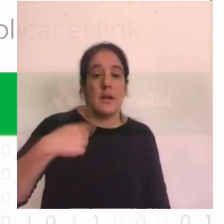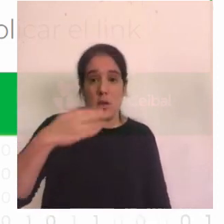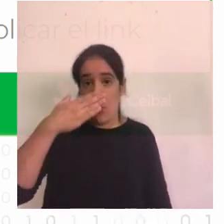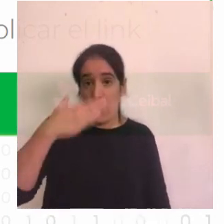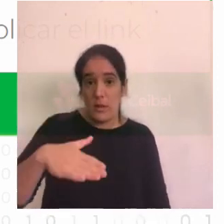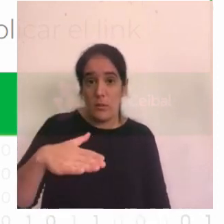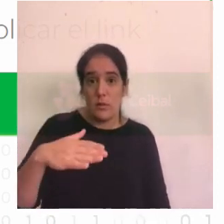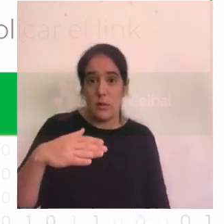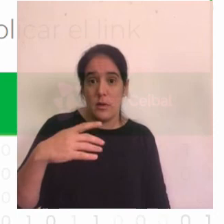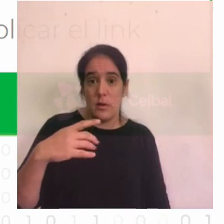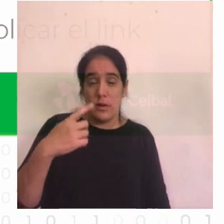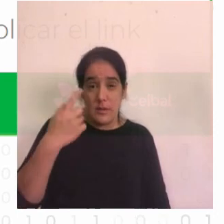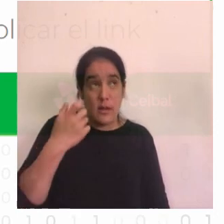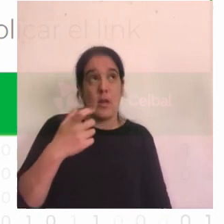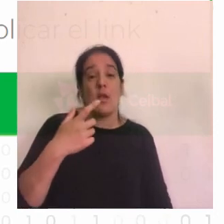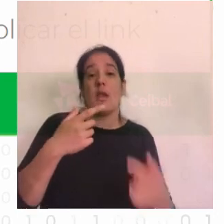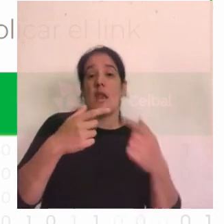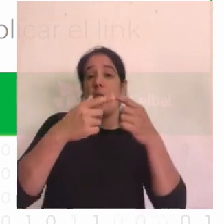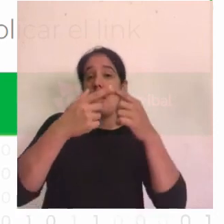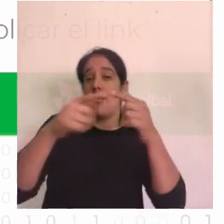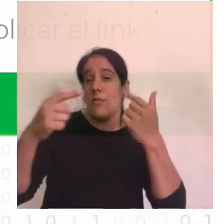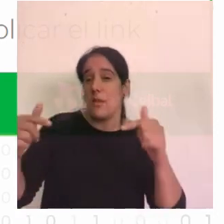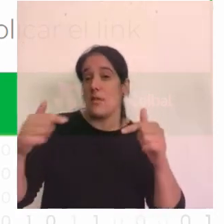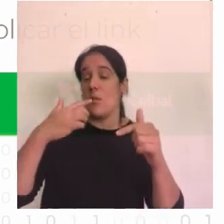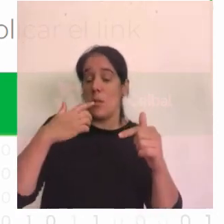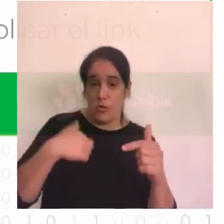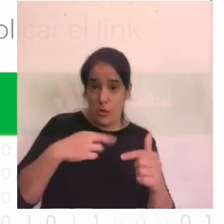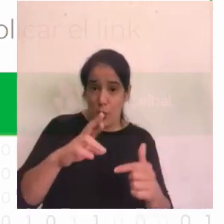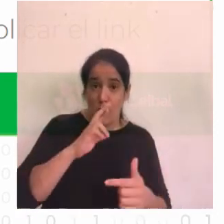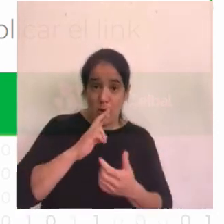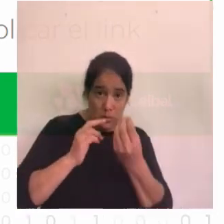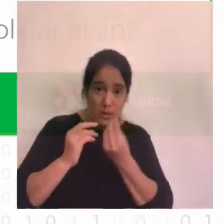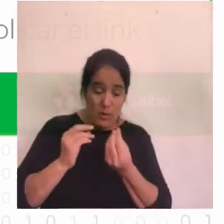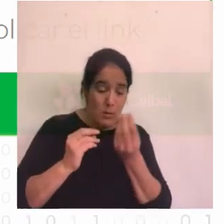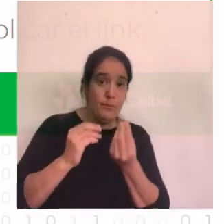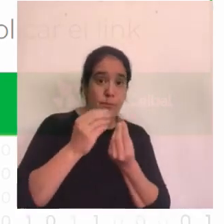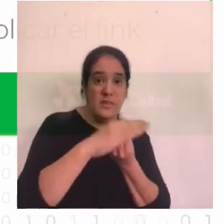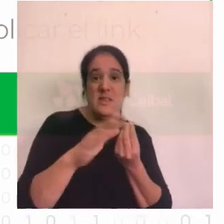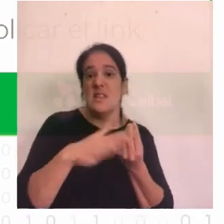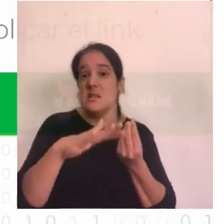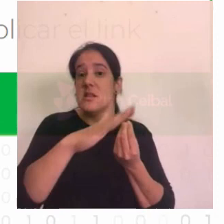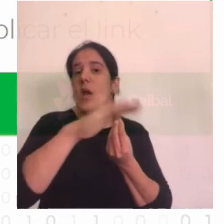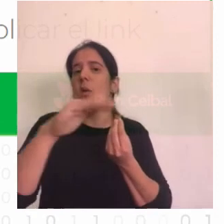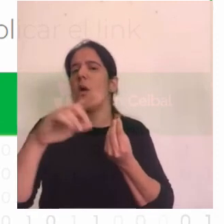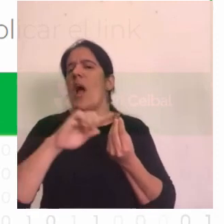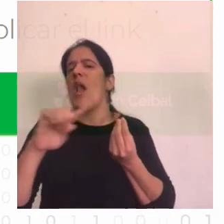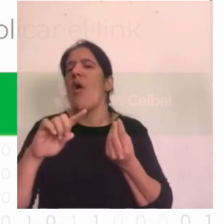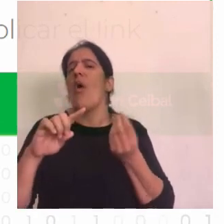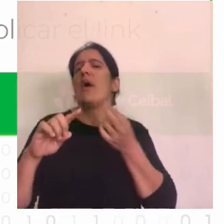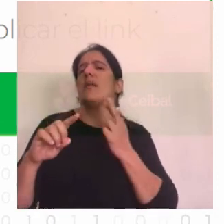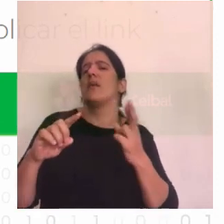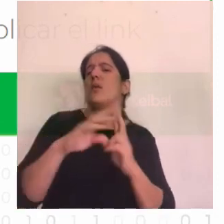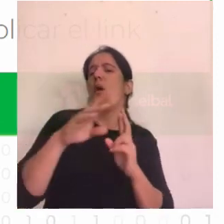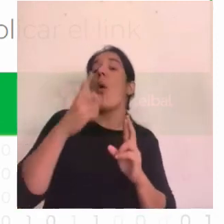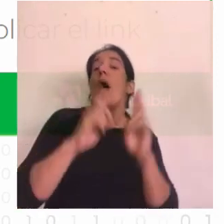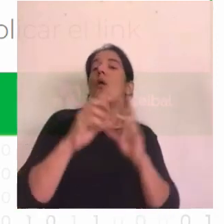También es importante, después que uno encuentre el resultado, ver si ese resultado aplica al promedio de todos, o en realidad hay algunos subgrupos que se ven, que tienen